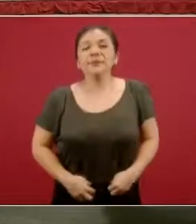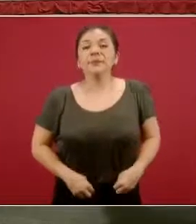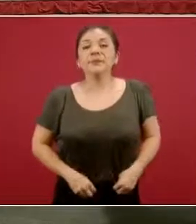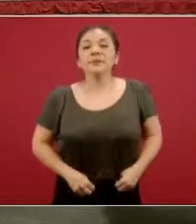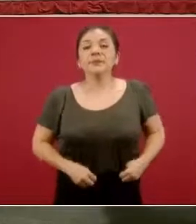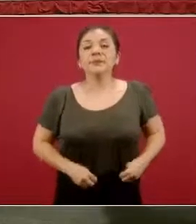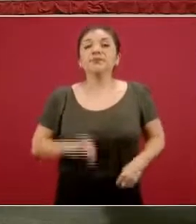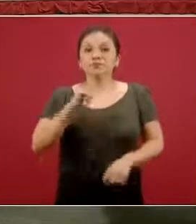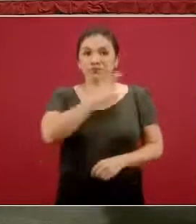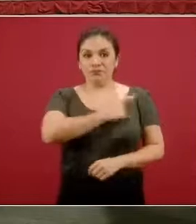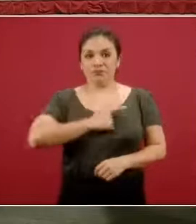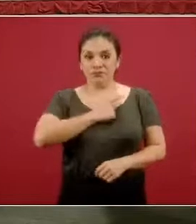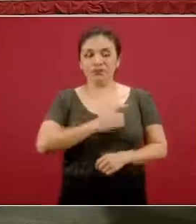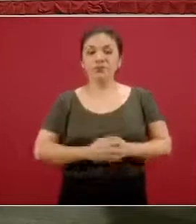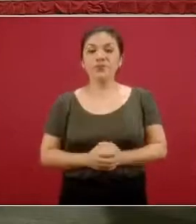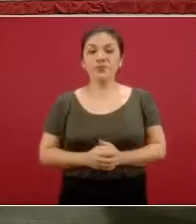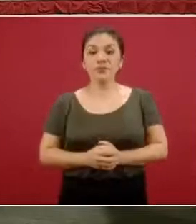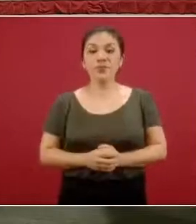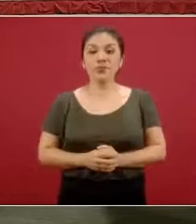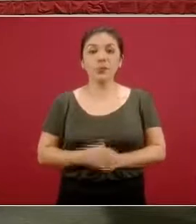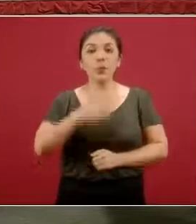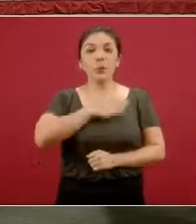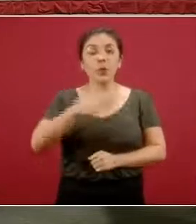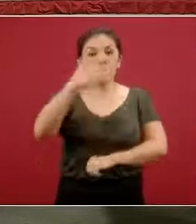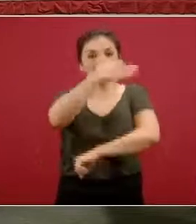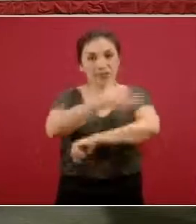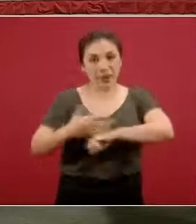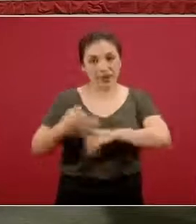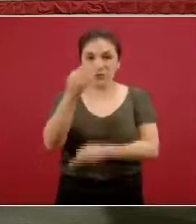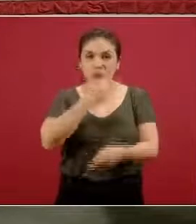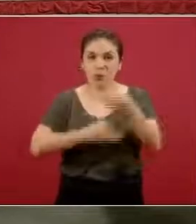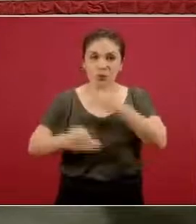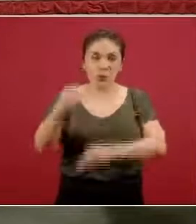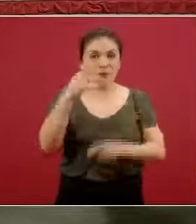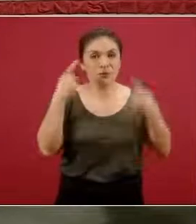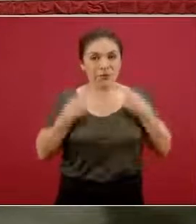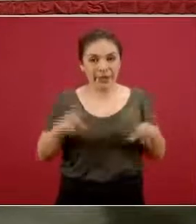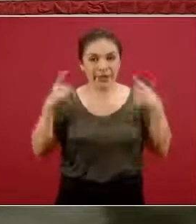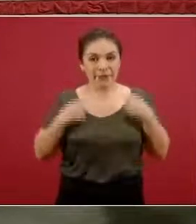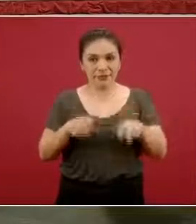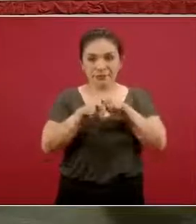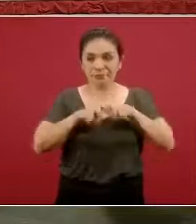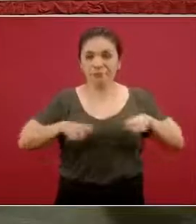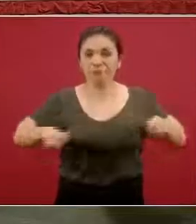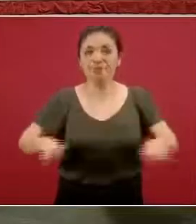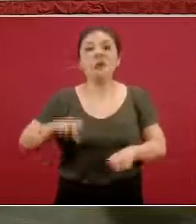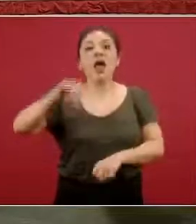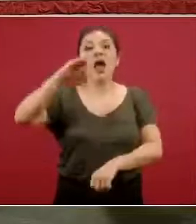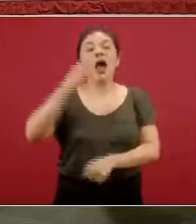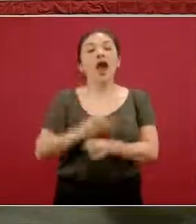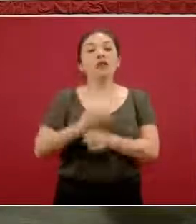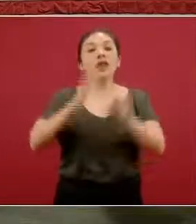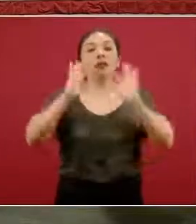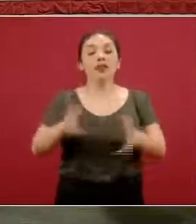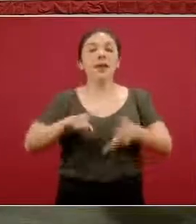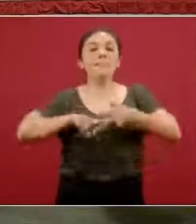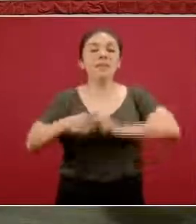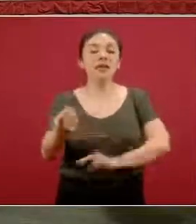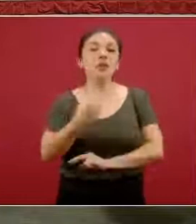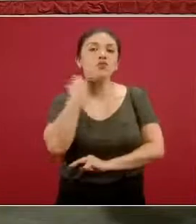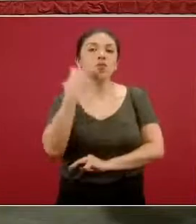favor. Con mucho gusto, señor secretario. Muy buenas tardes con todas y con todos. Estamos iniciando la